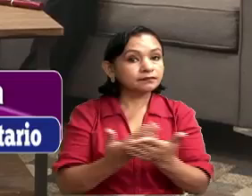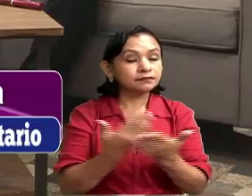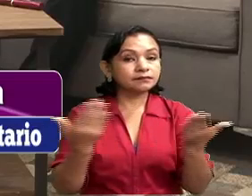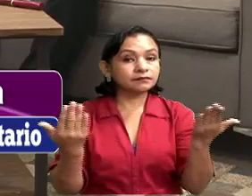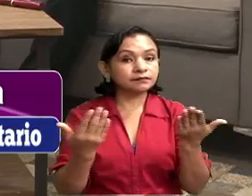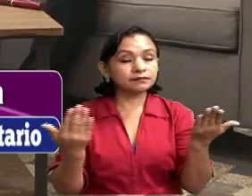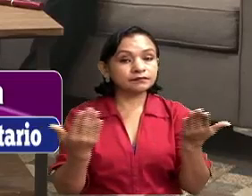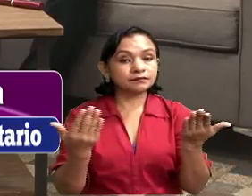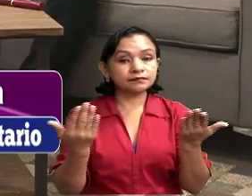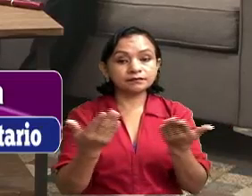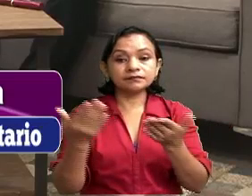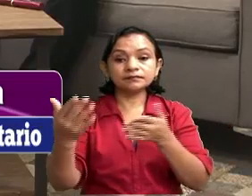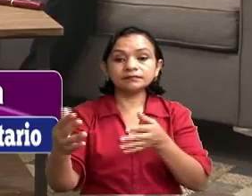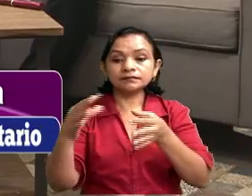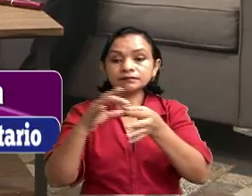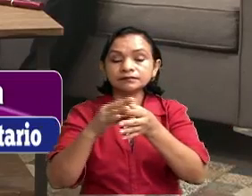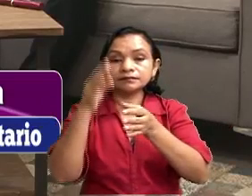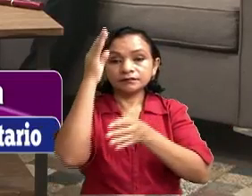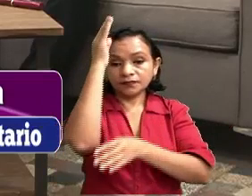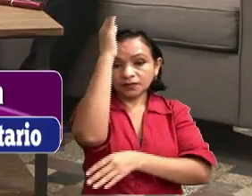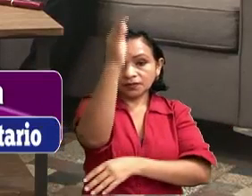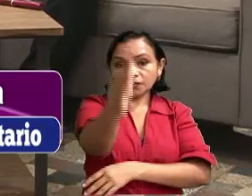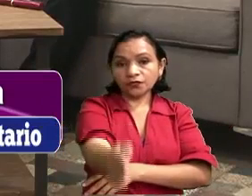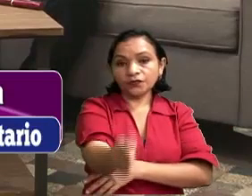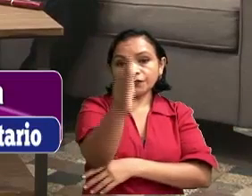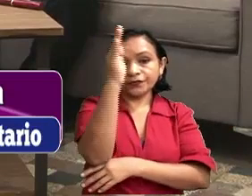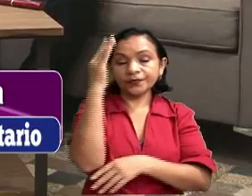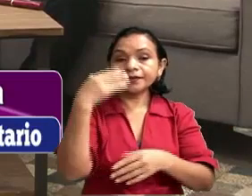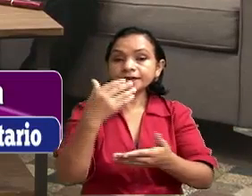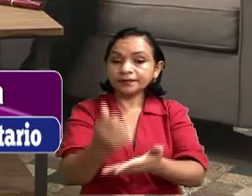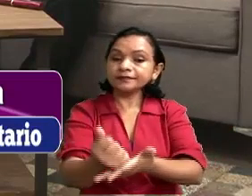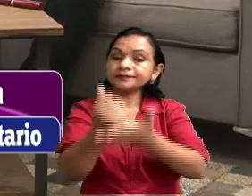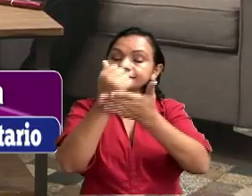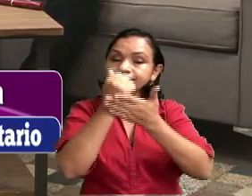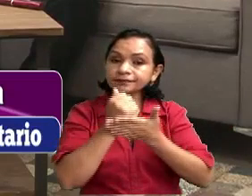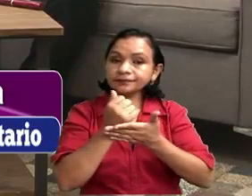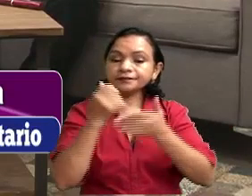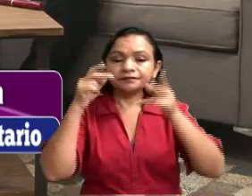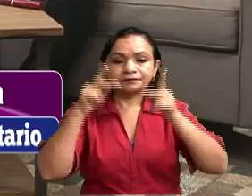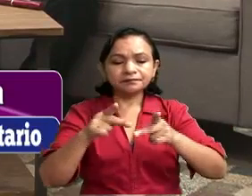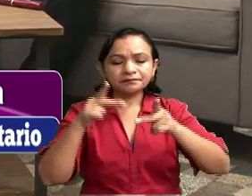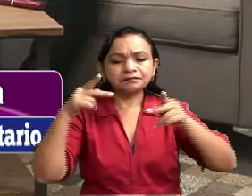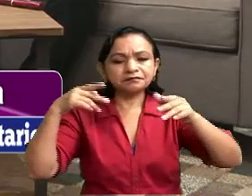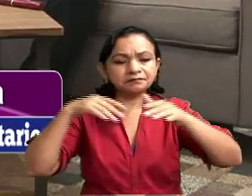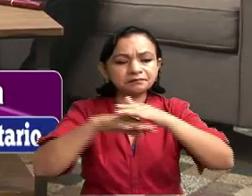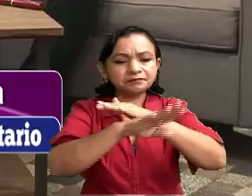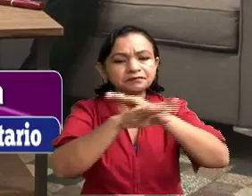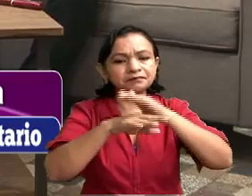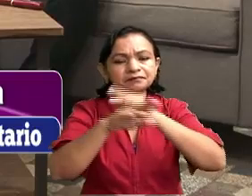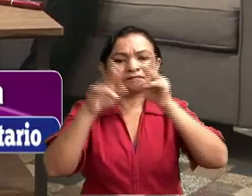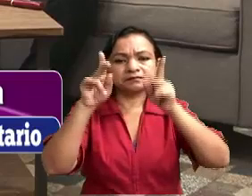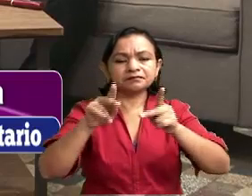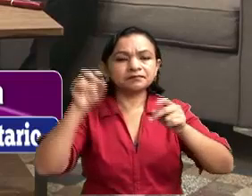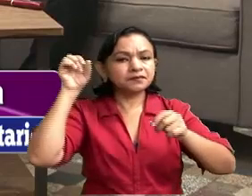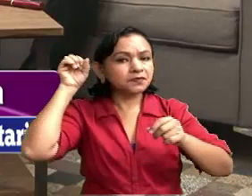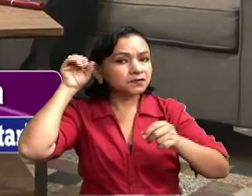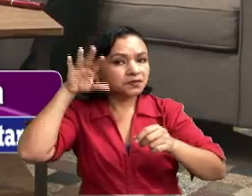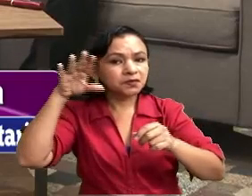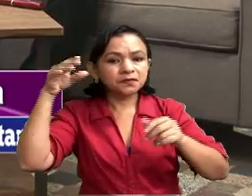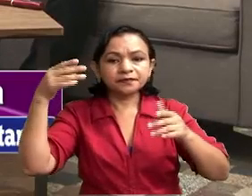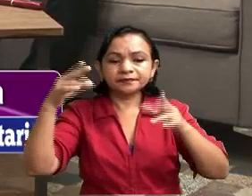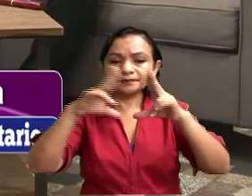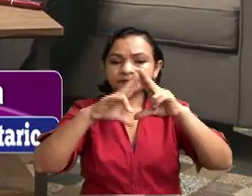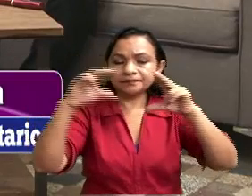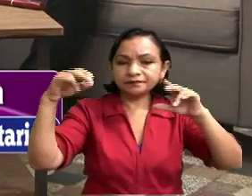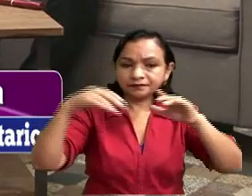de estas unidades fronterizas que te permita mejorar el flujo de transporte, el flujo de turistas, mejorar